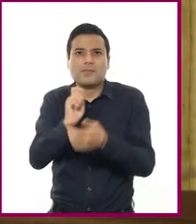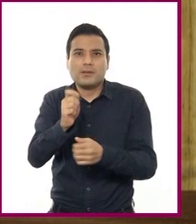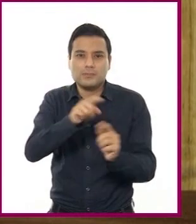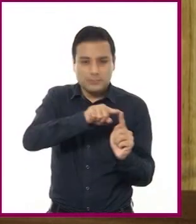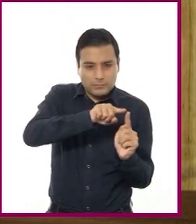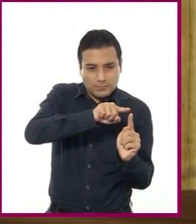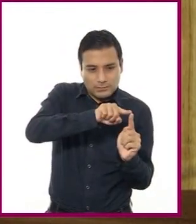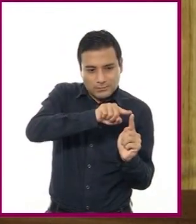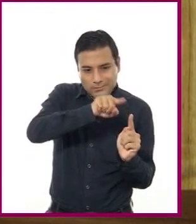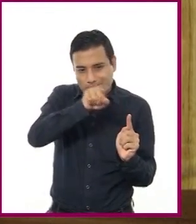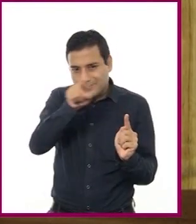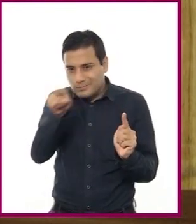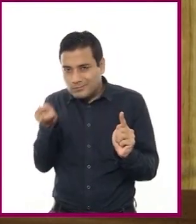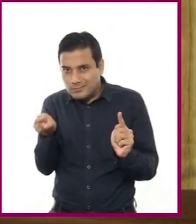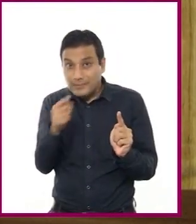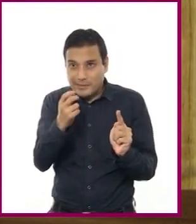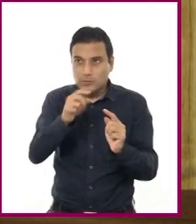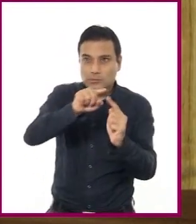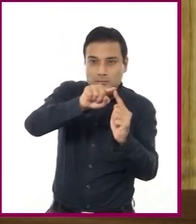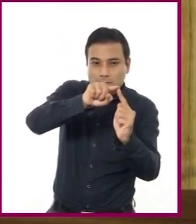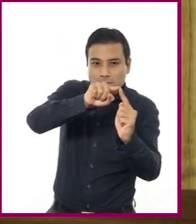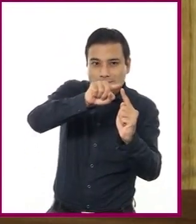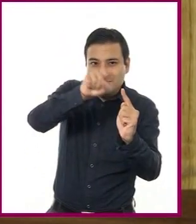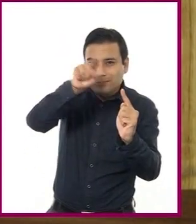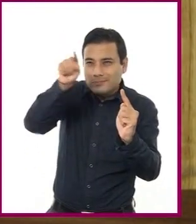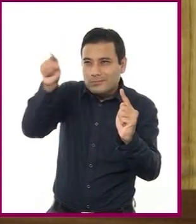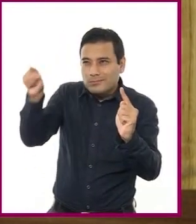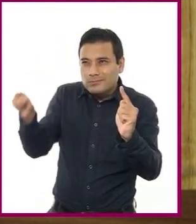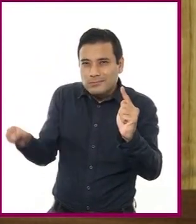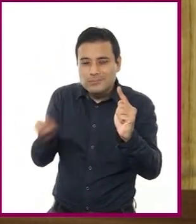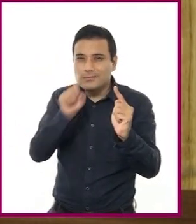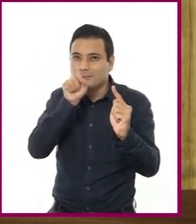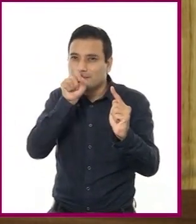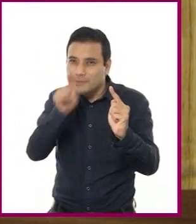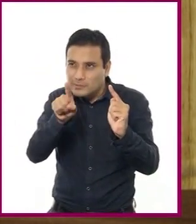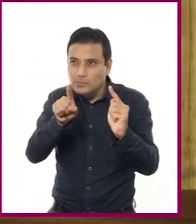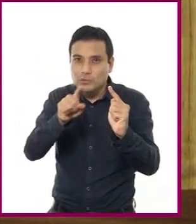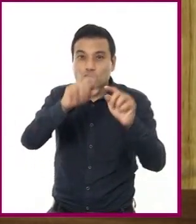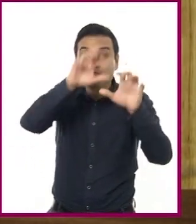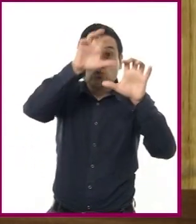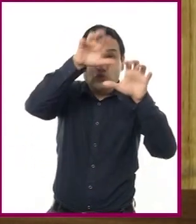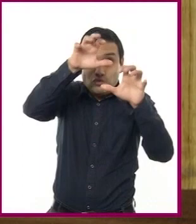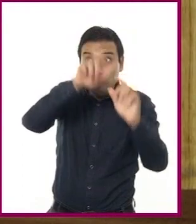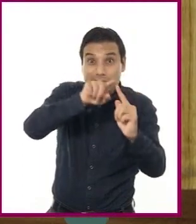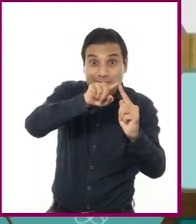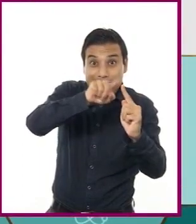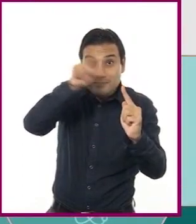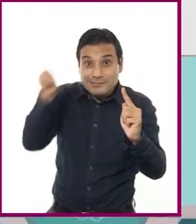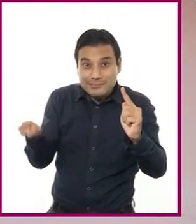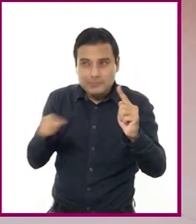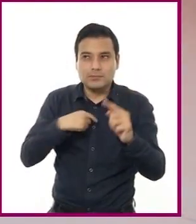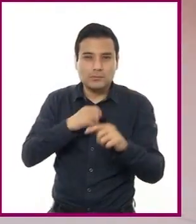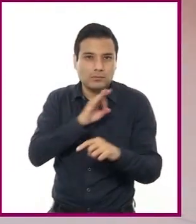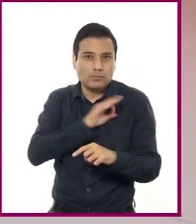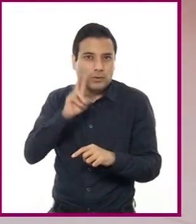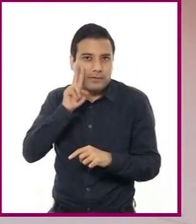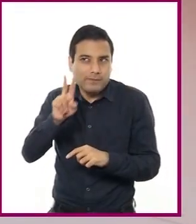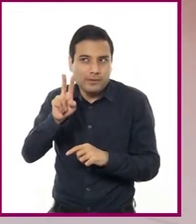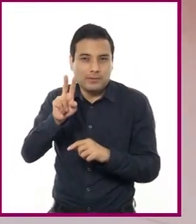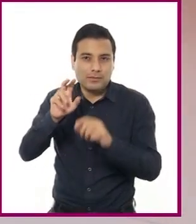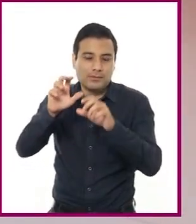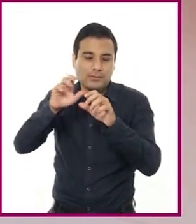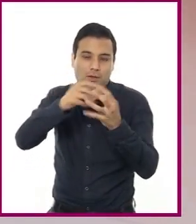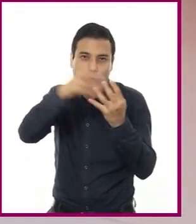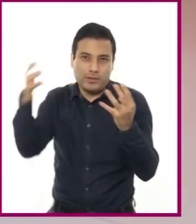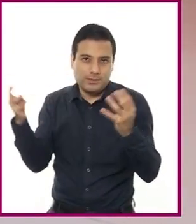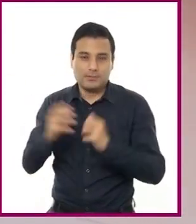la zona de gotas de agua que dispersan la luz al ángulo adecuado para que podamos ver el arco iris. Y es por eso